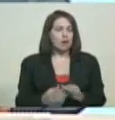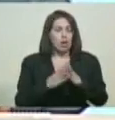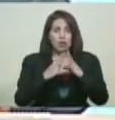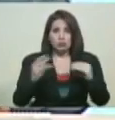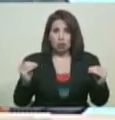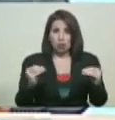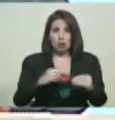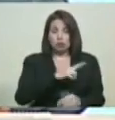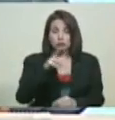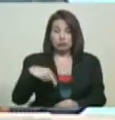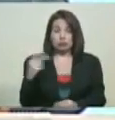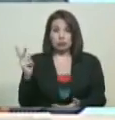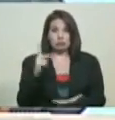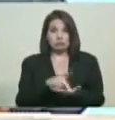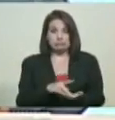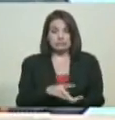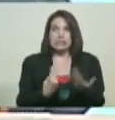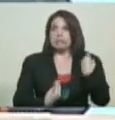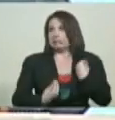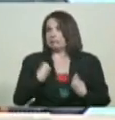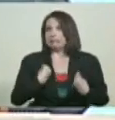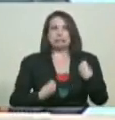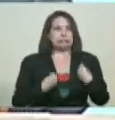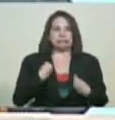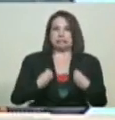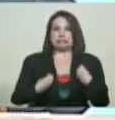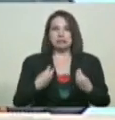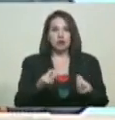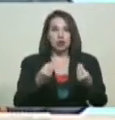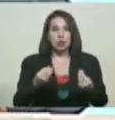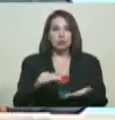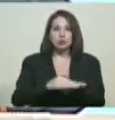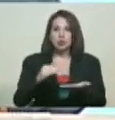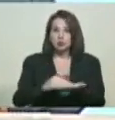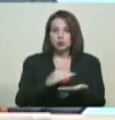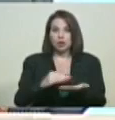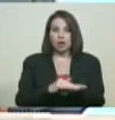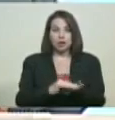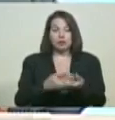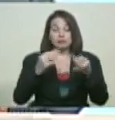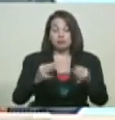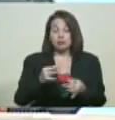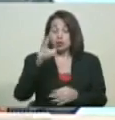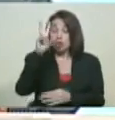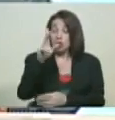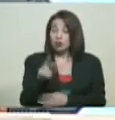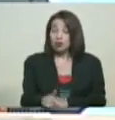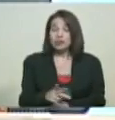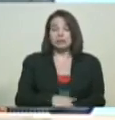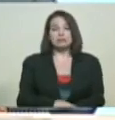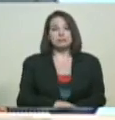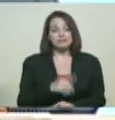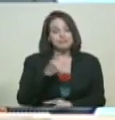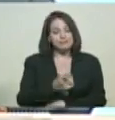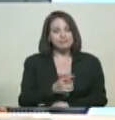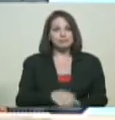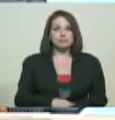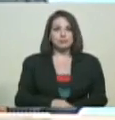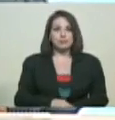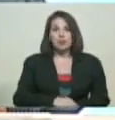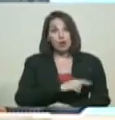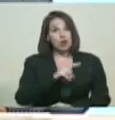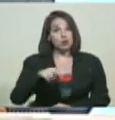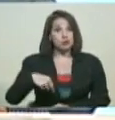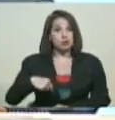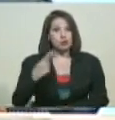aquí presentes tenemos la angustia de las soluciones concretas del día a día entre nosotros